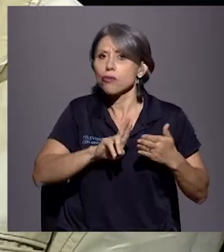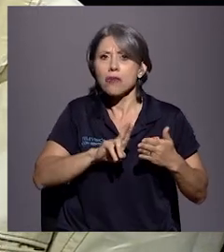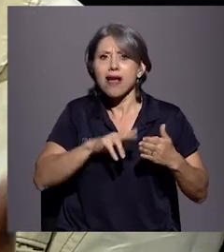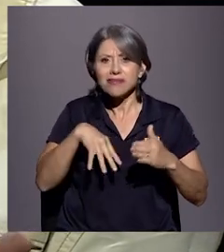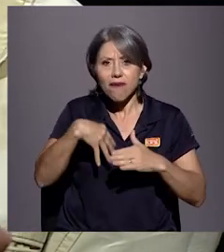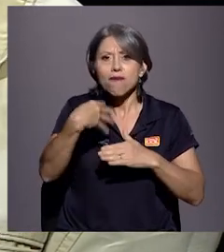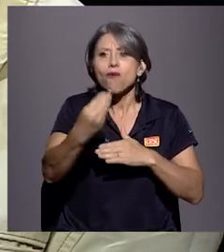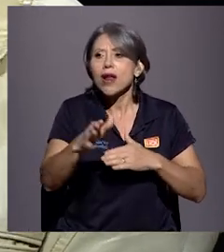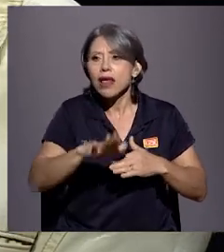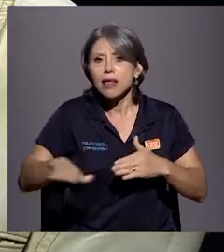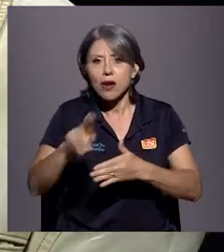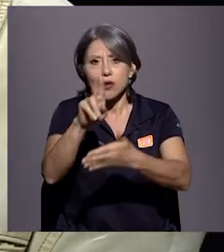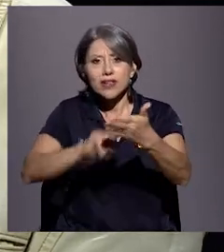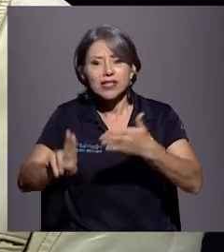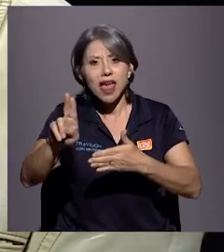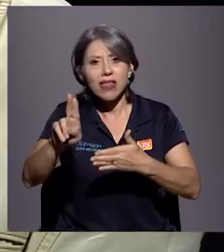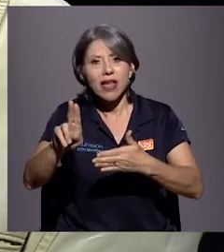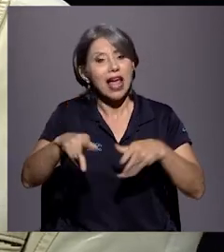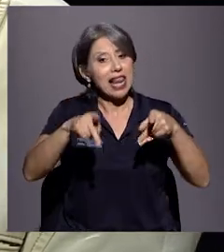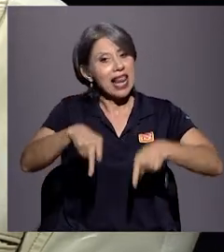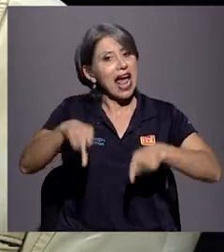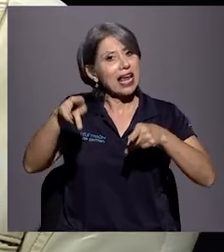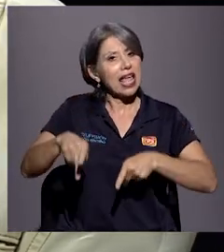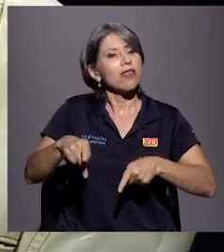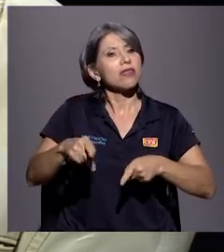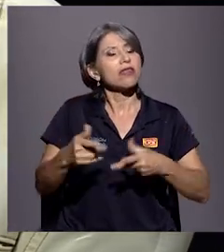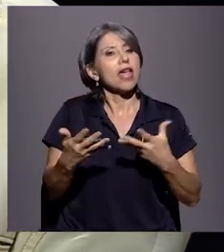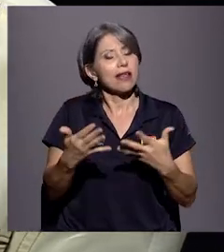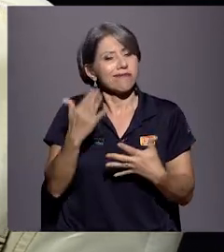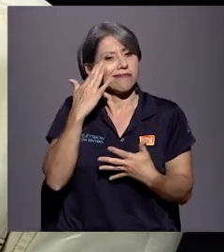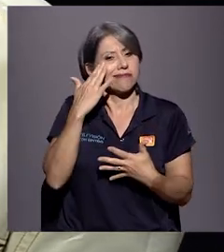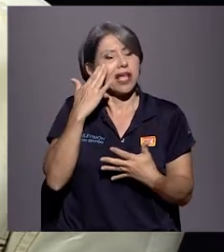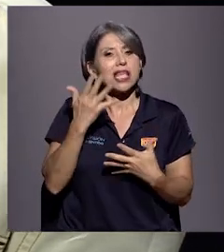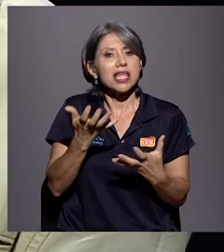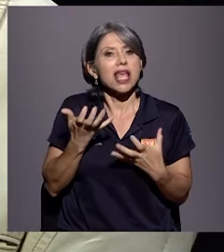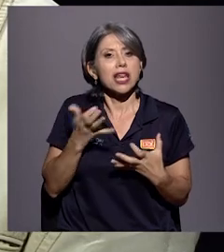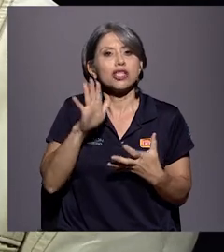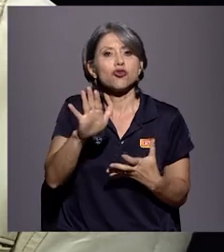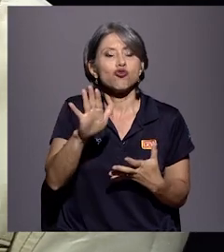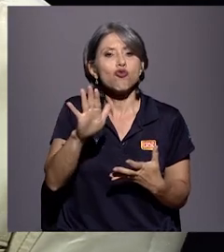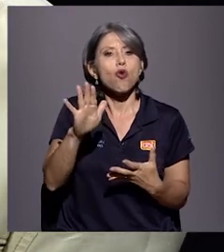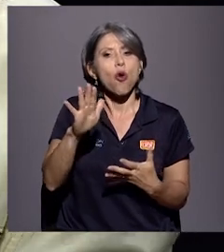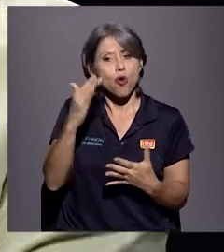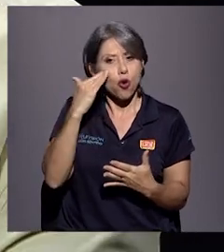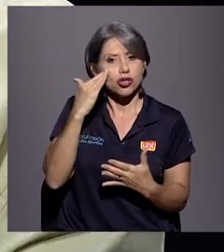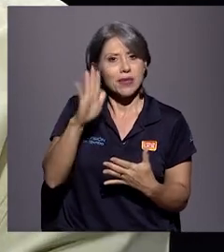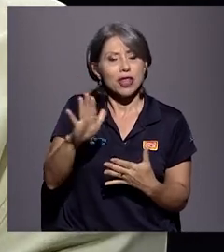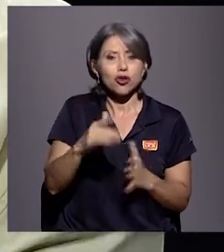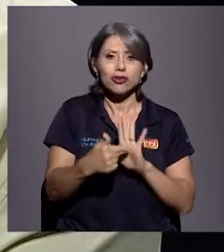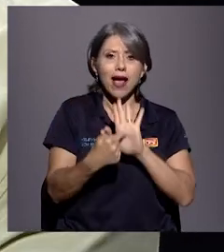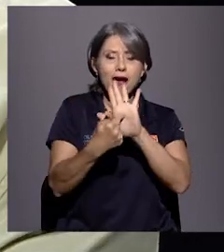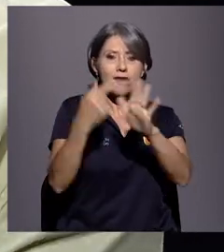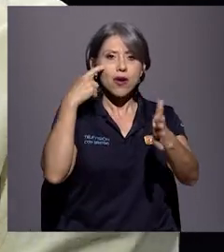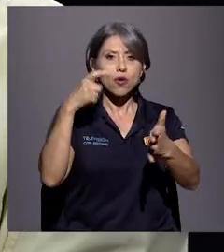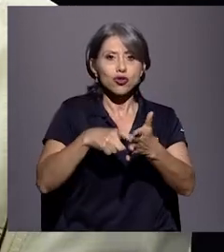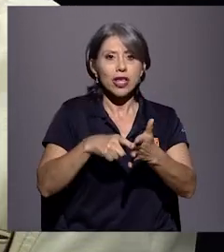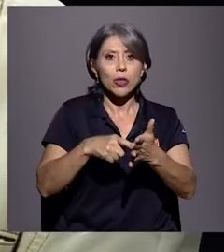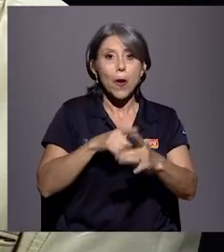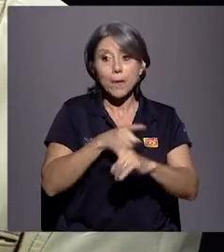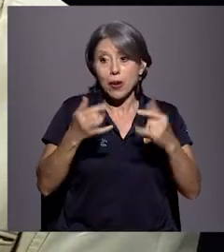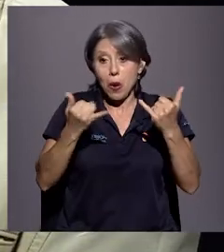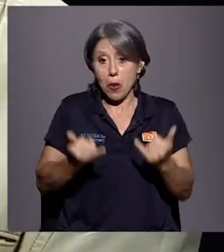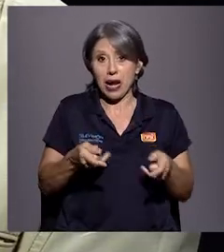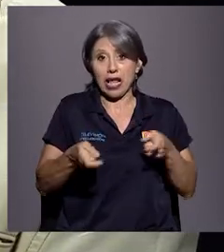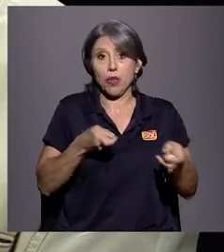la autoestima de que su conocimiento sea reconocido, eso está llevando a una situación que este que domina hoy, que